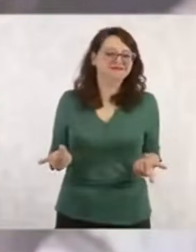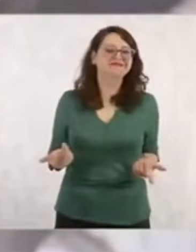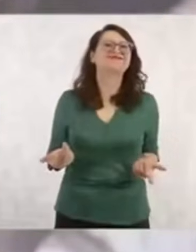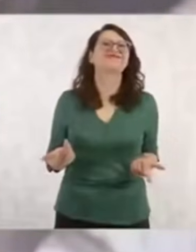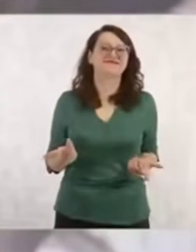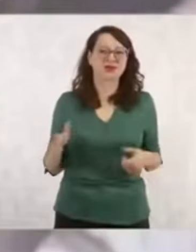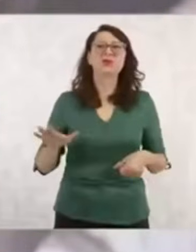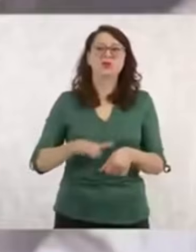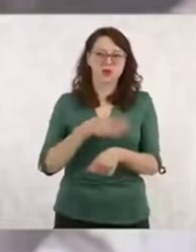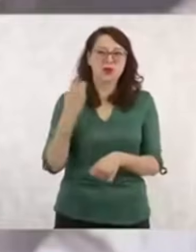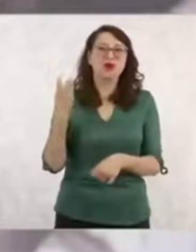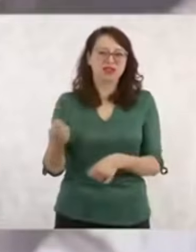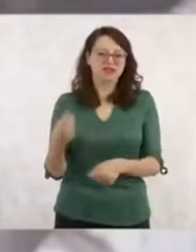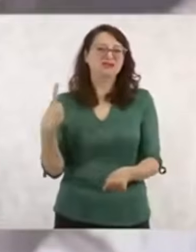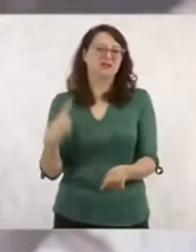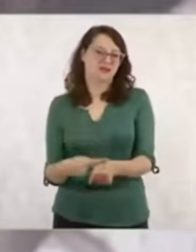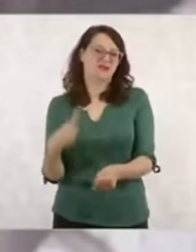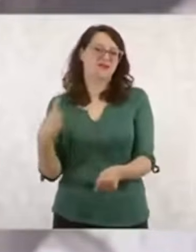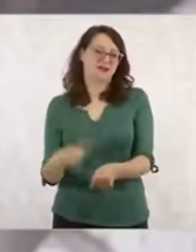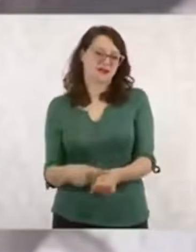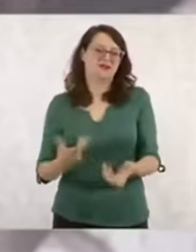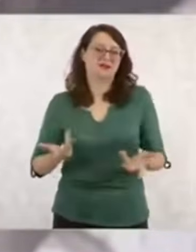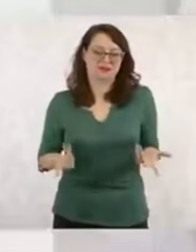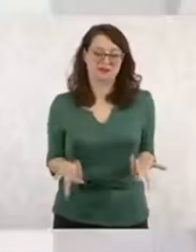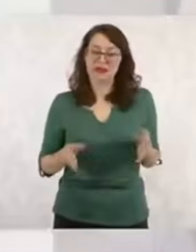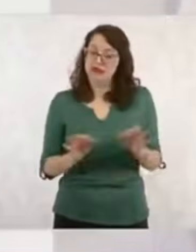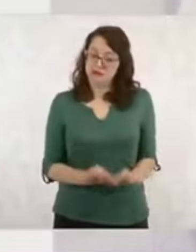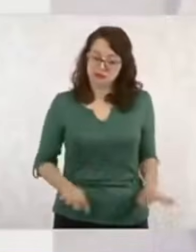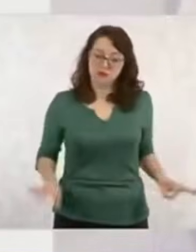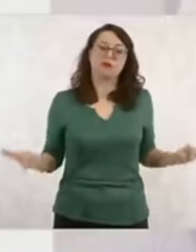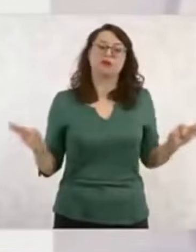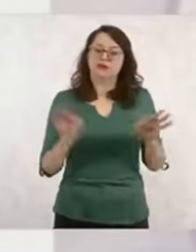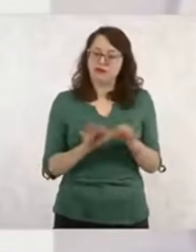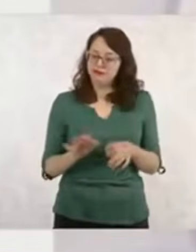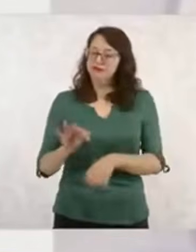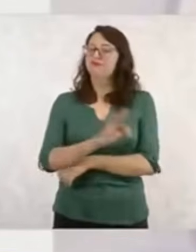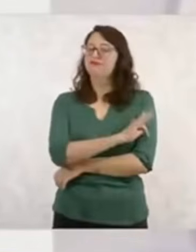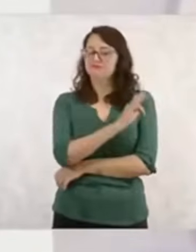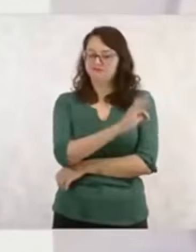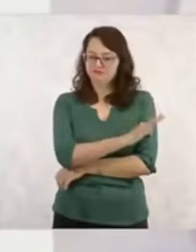tiene precisamente la vacunación. La siguiente, por favor.